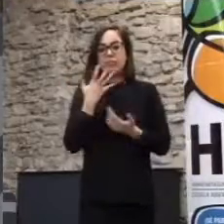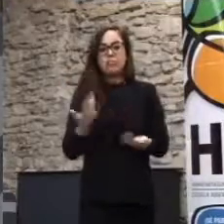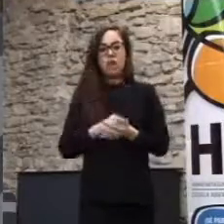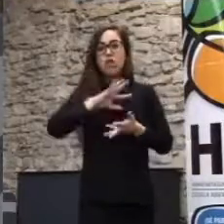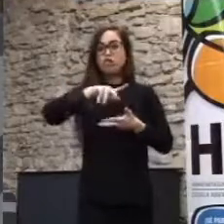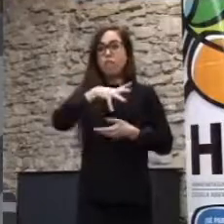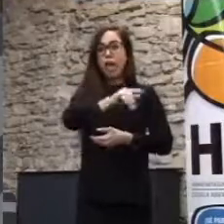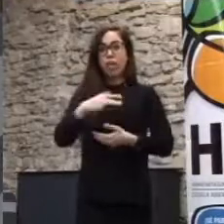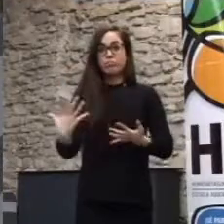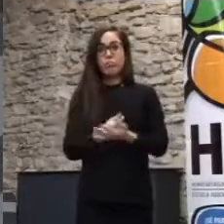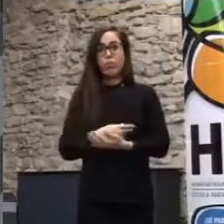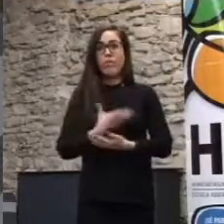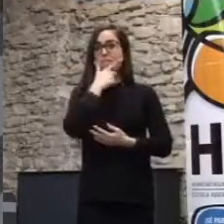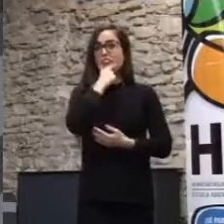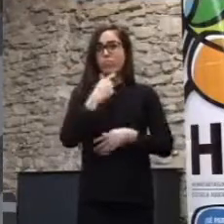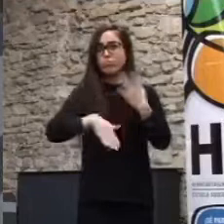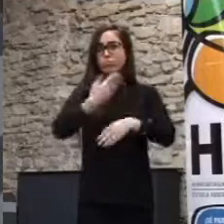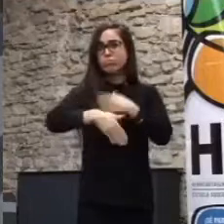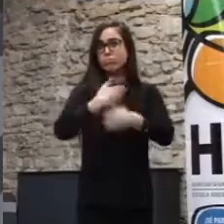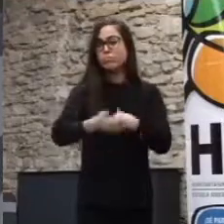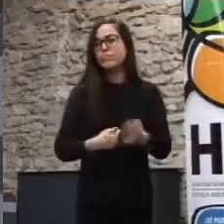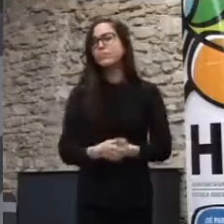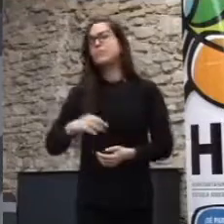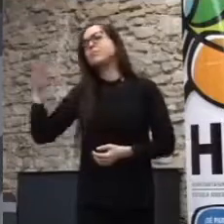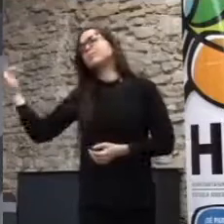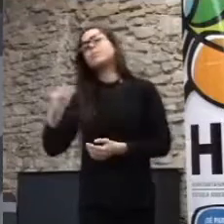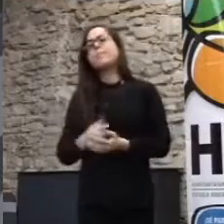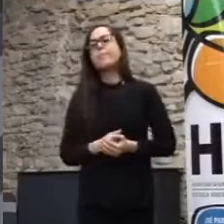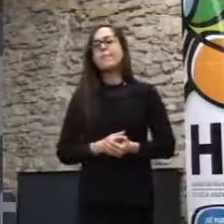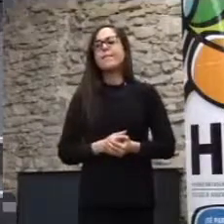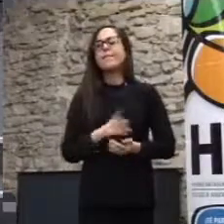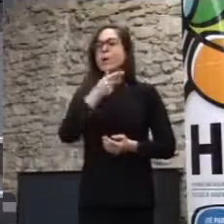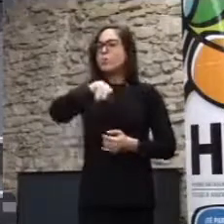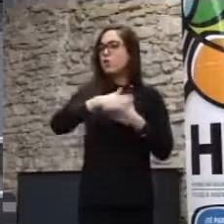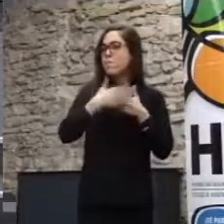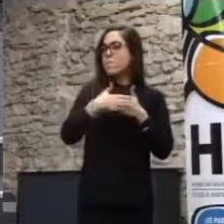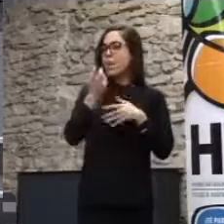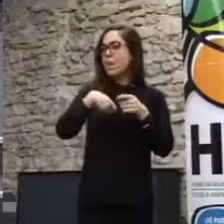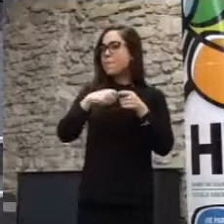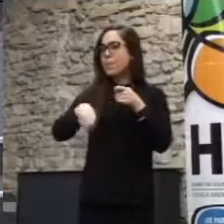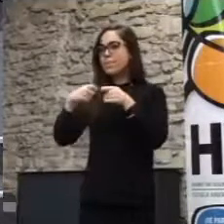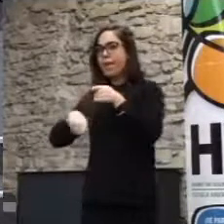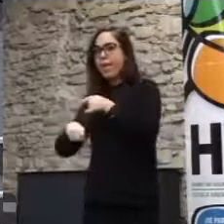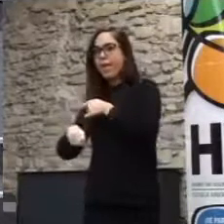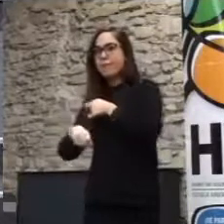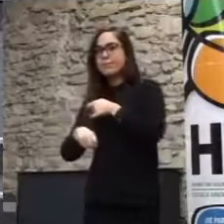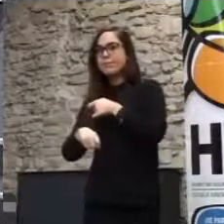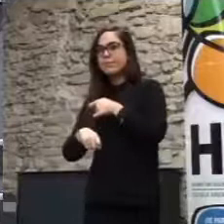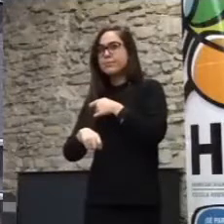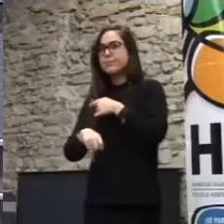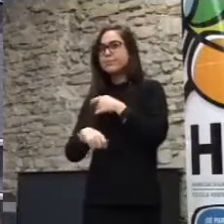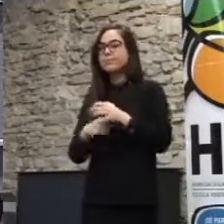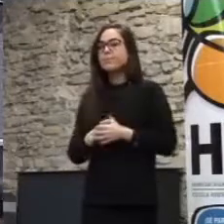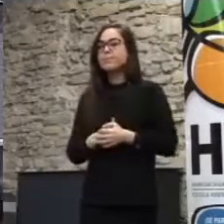fácil. Claro, que vosotros tenéis la presión. De alguna forma se trata de vender periódicos. No, no, claro. De que tengáis audiencia.